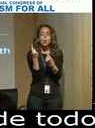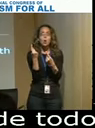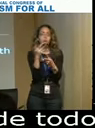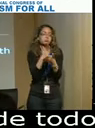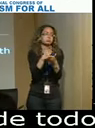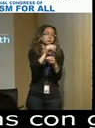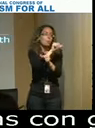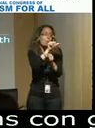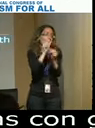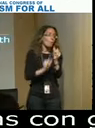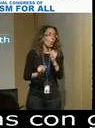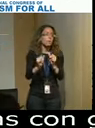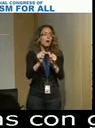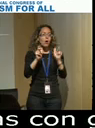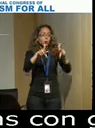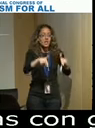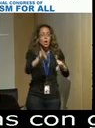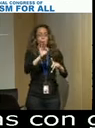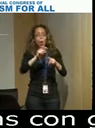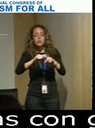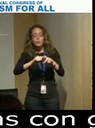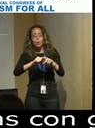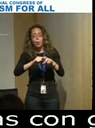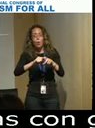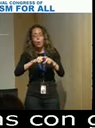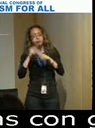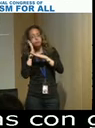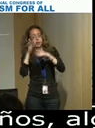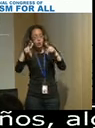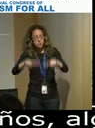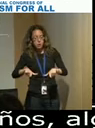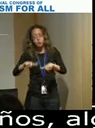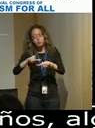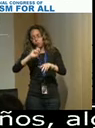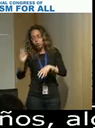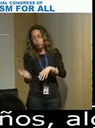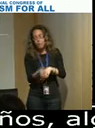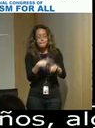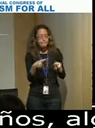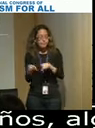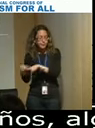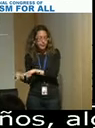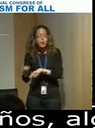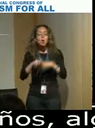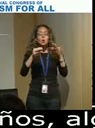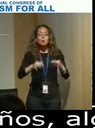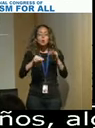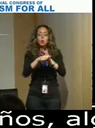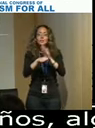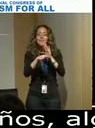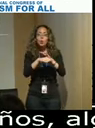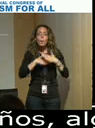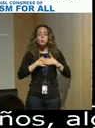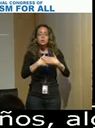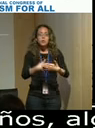hotel, otras con otro tipo de alojamientos. Bueno, aquí hay variedad. Sigue persistiendo la presencia de voluntariado